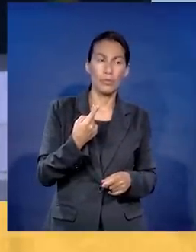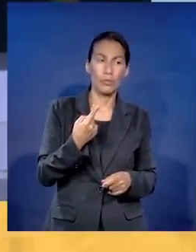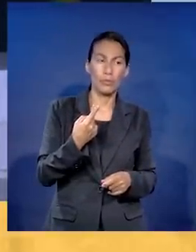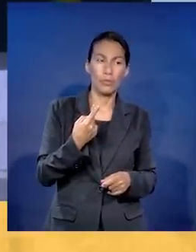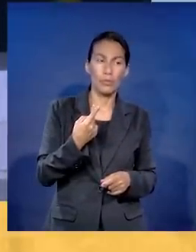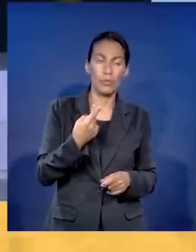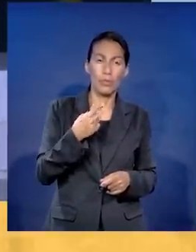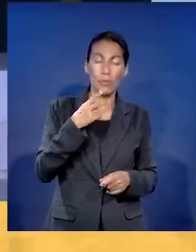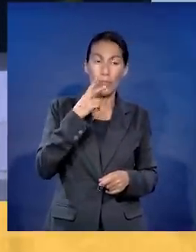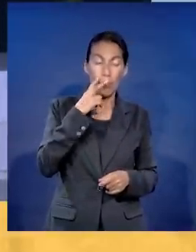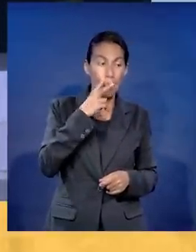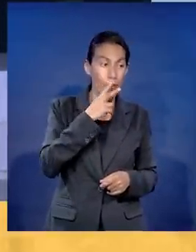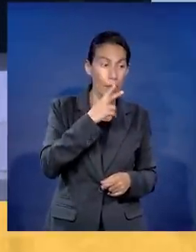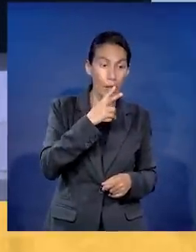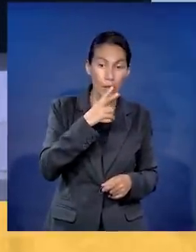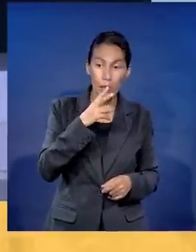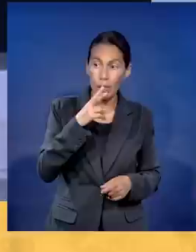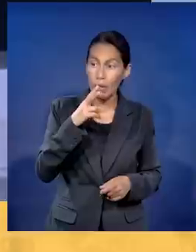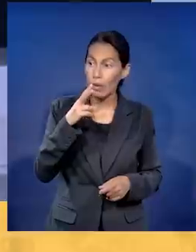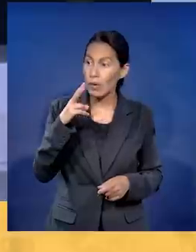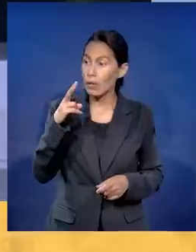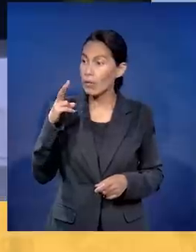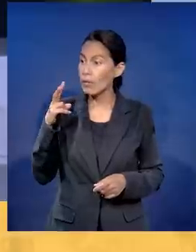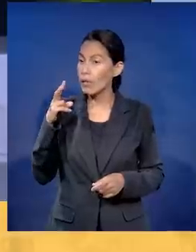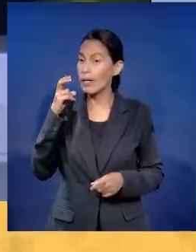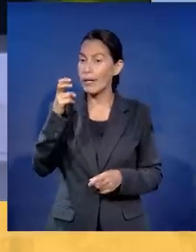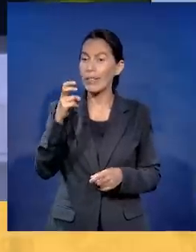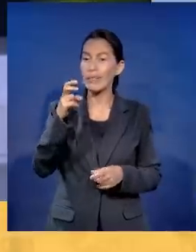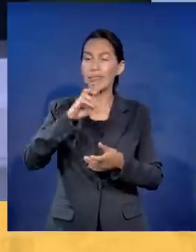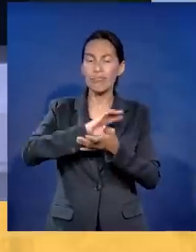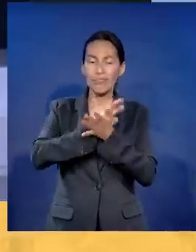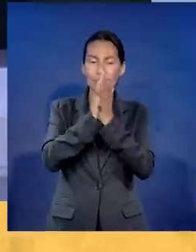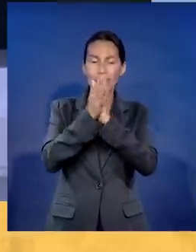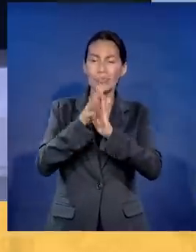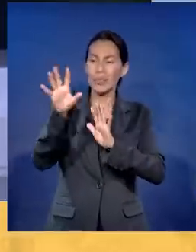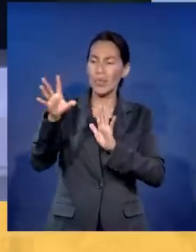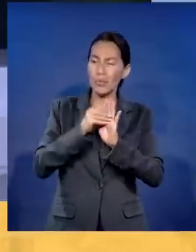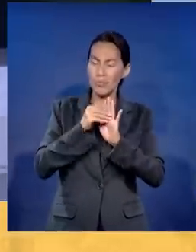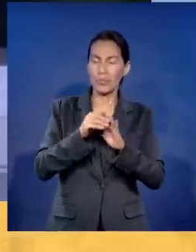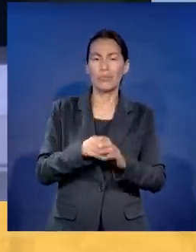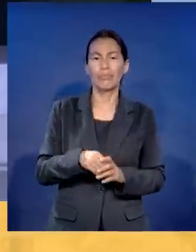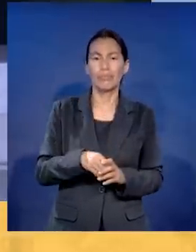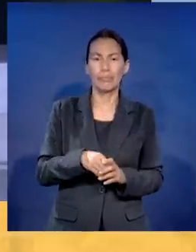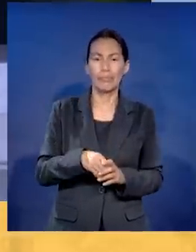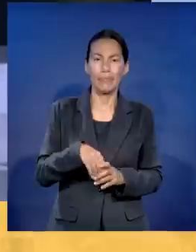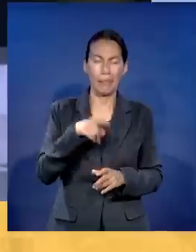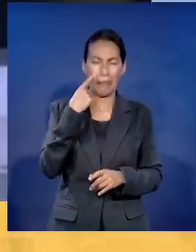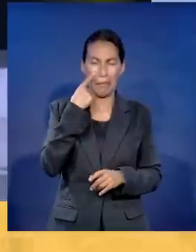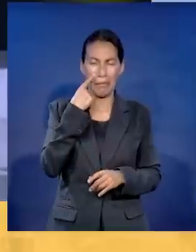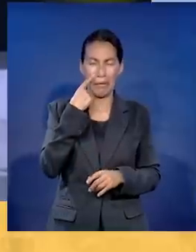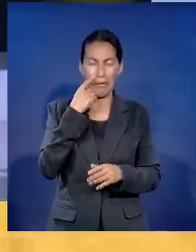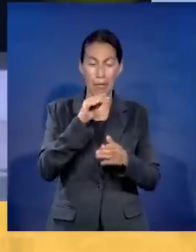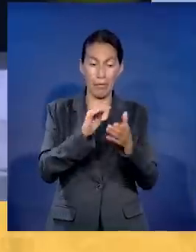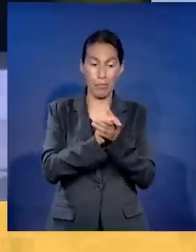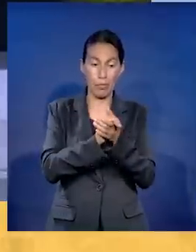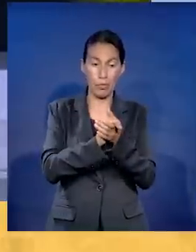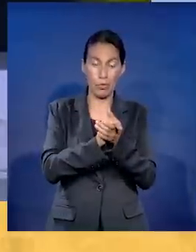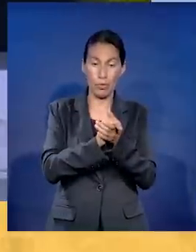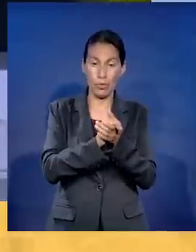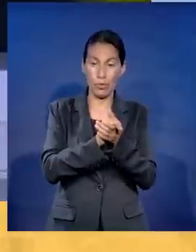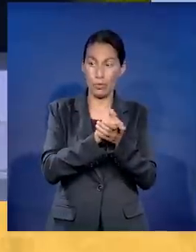aquella cosa que estamos contemplando por eso es que cuando los esposos tienen muchos años de casados hasta se